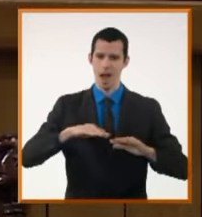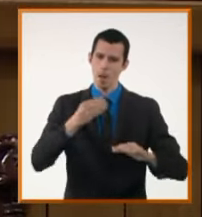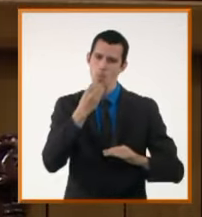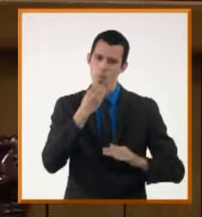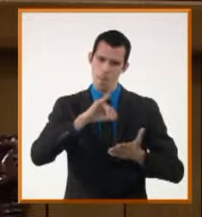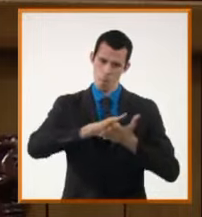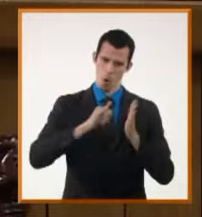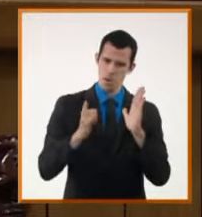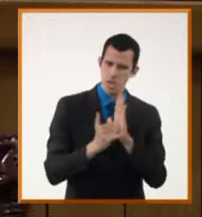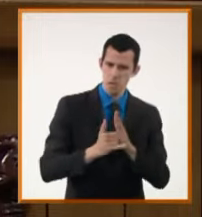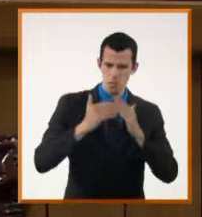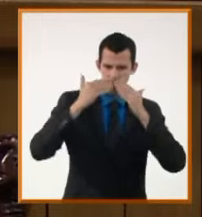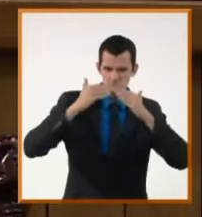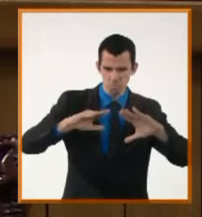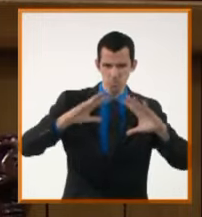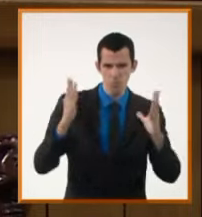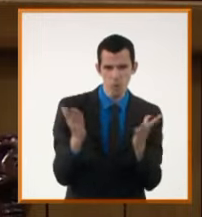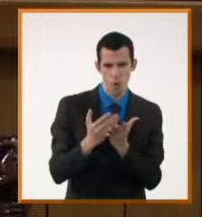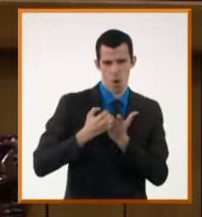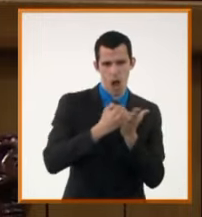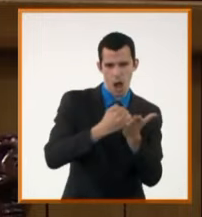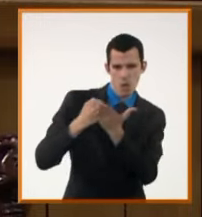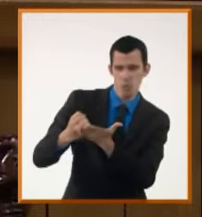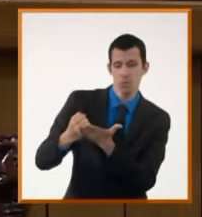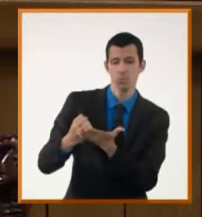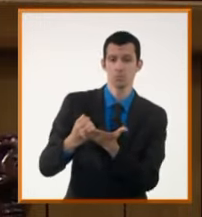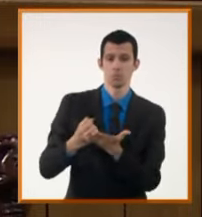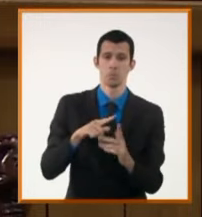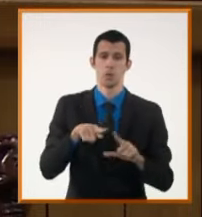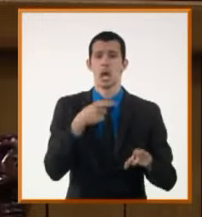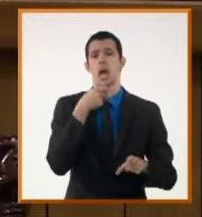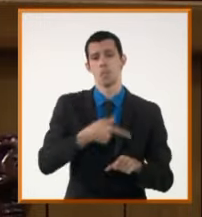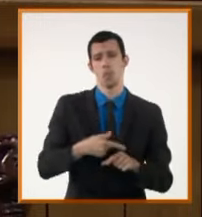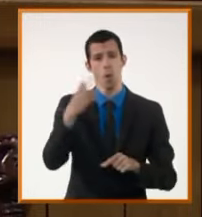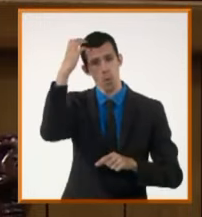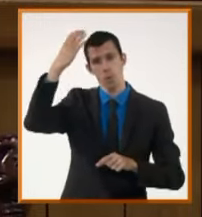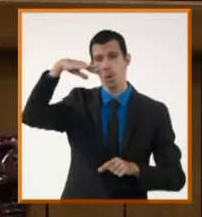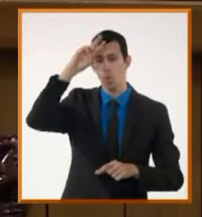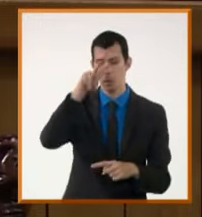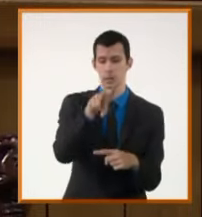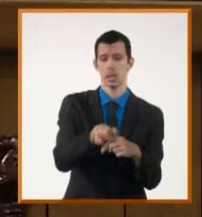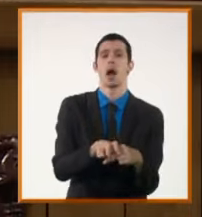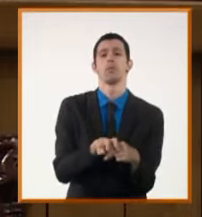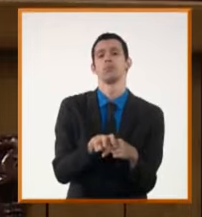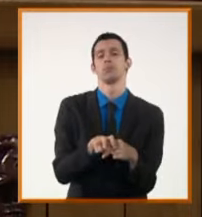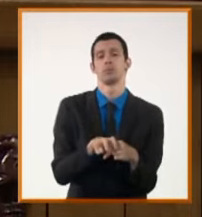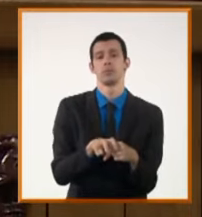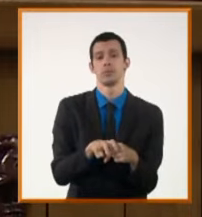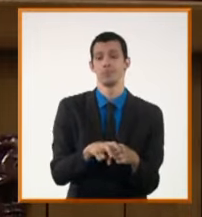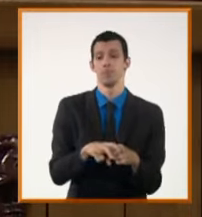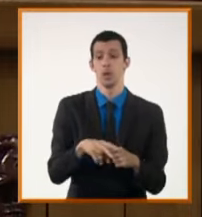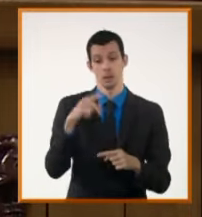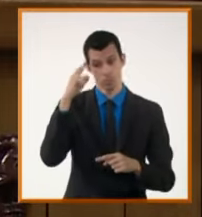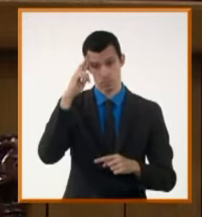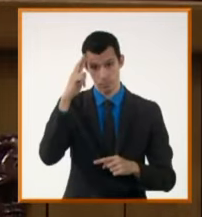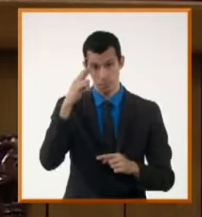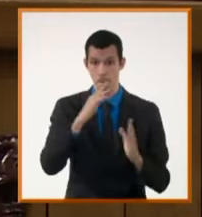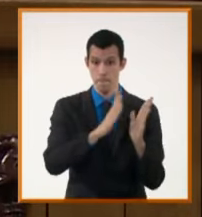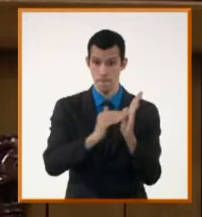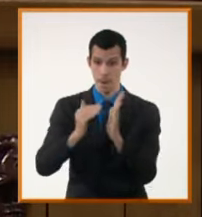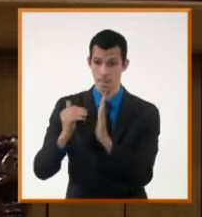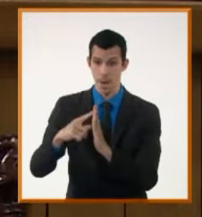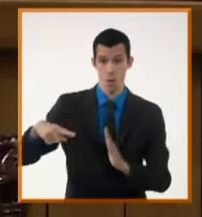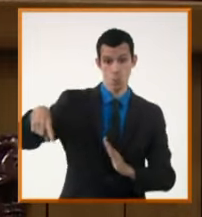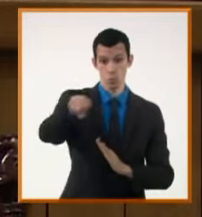una política justa de ahorro de determinados gastos que no son imprescindibles. No es ahorrar en